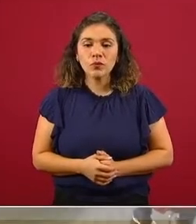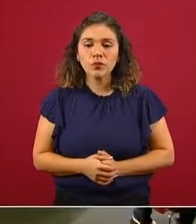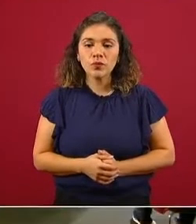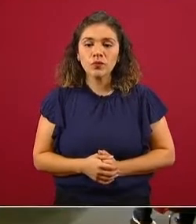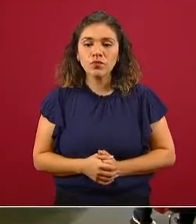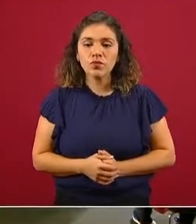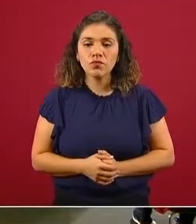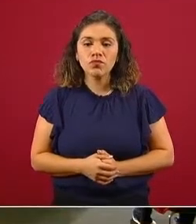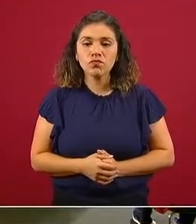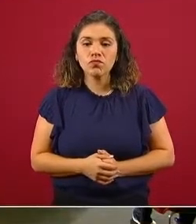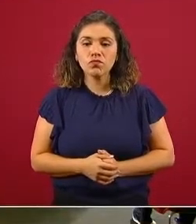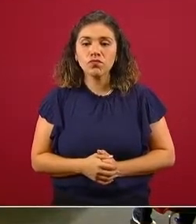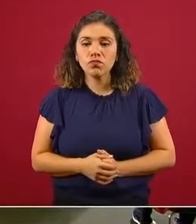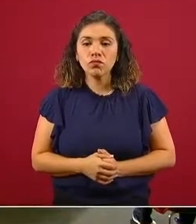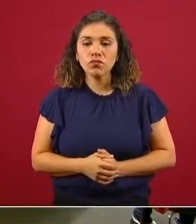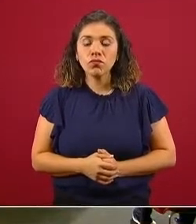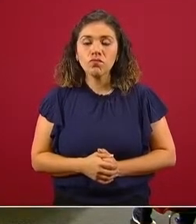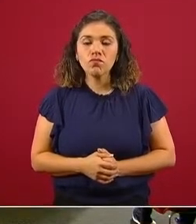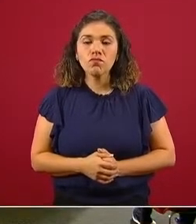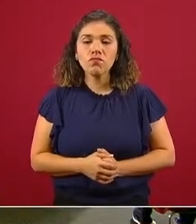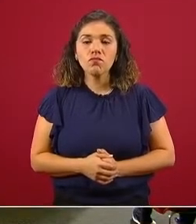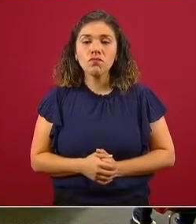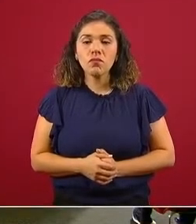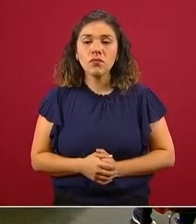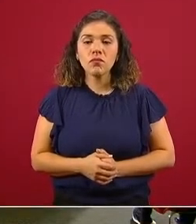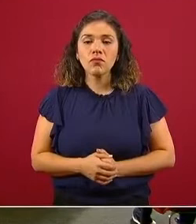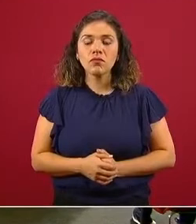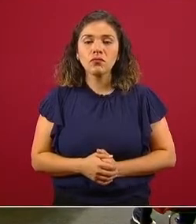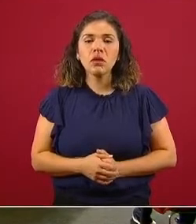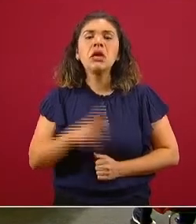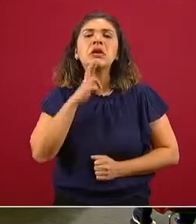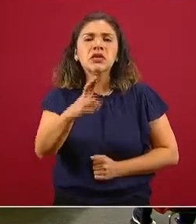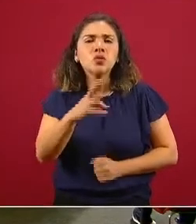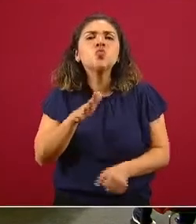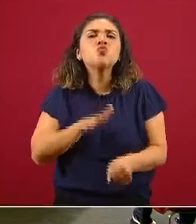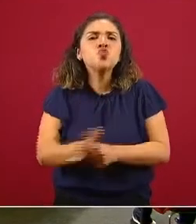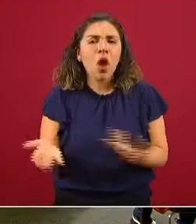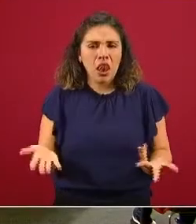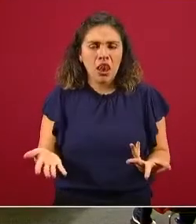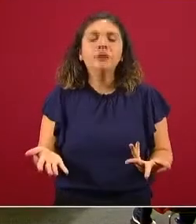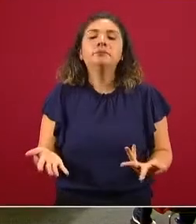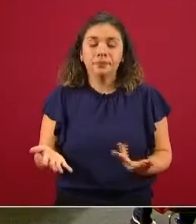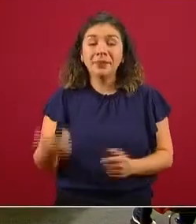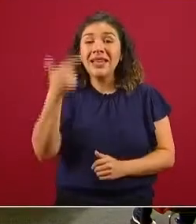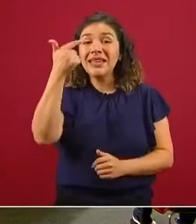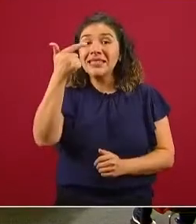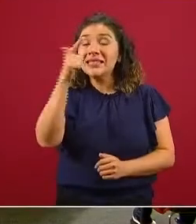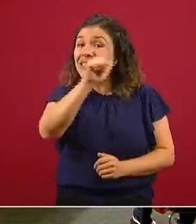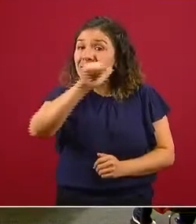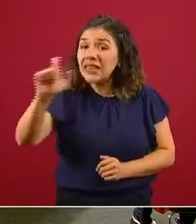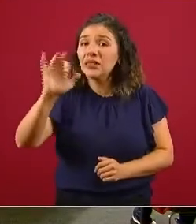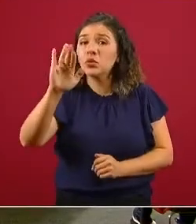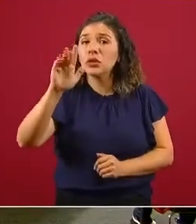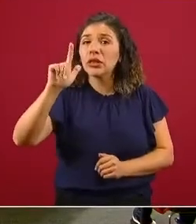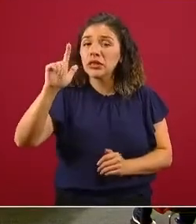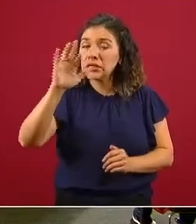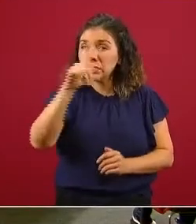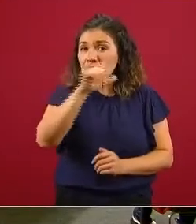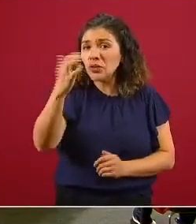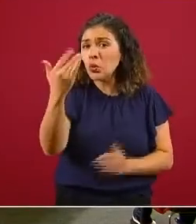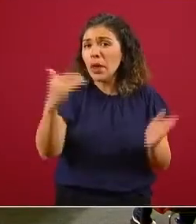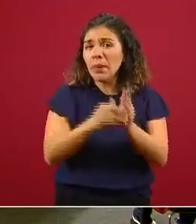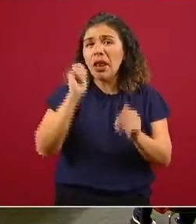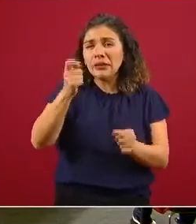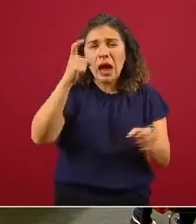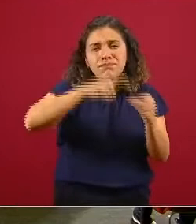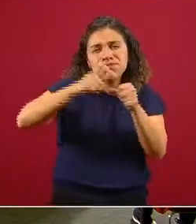¿Qué resultados? De 750,000 derechohabientes, que es